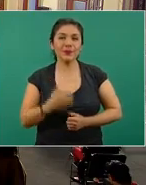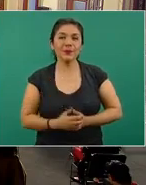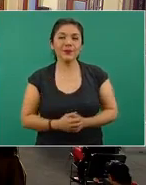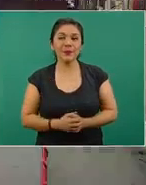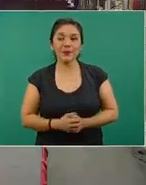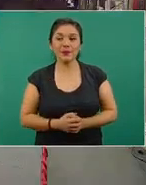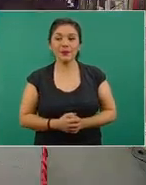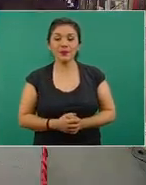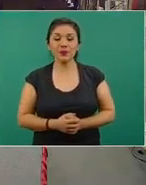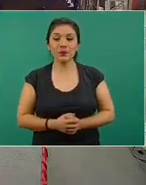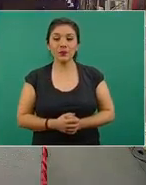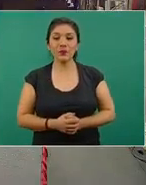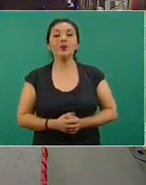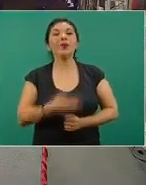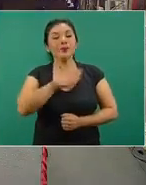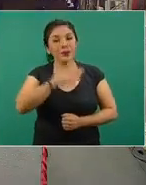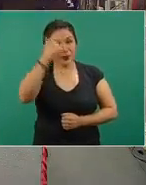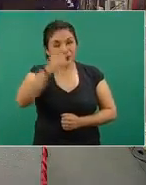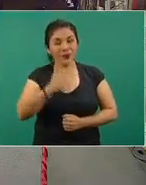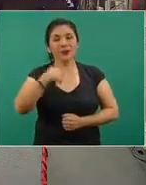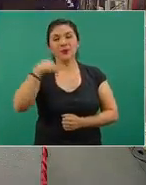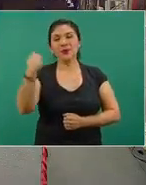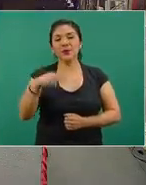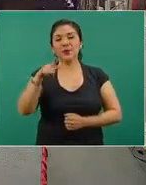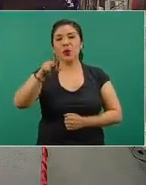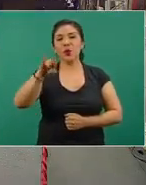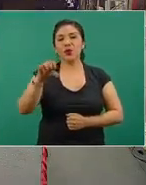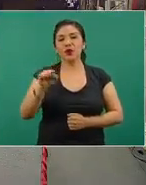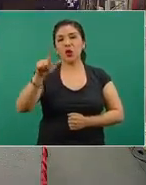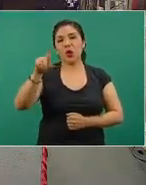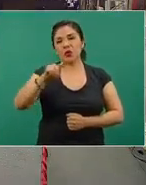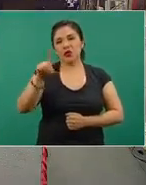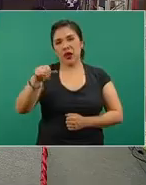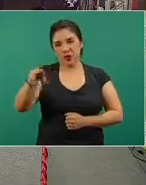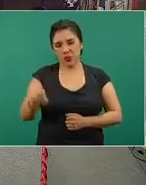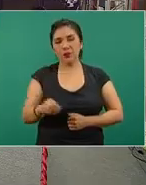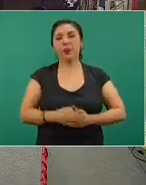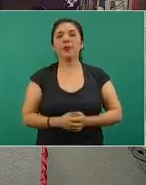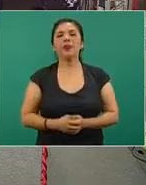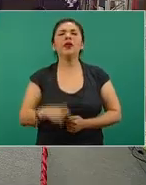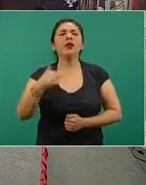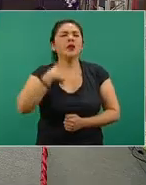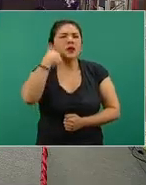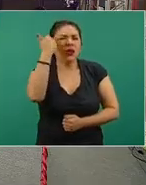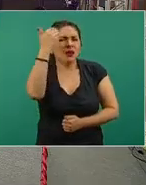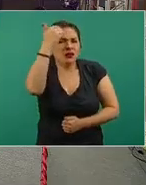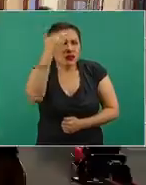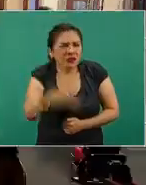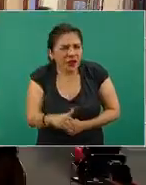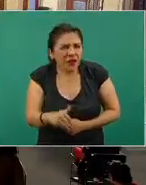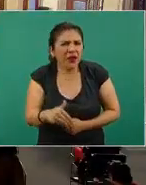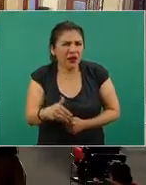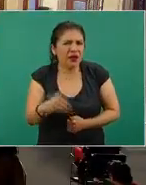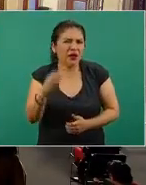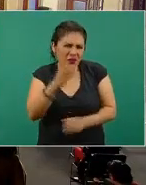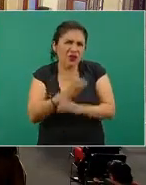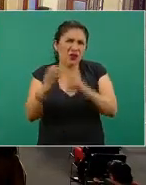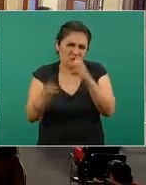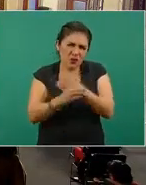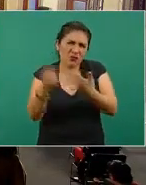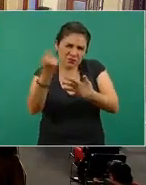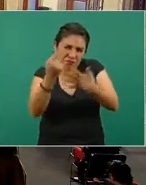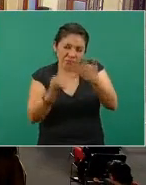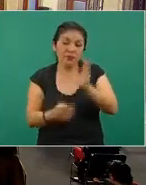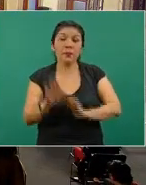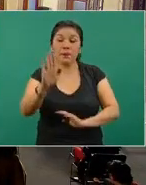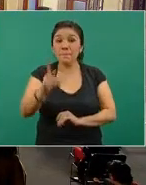usted, por favor. ¿Qué tal? Buenas noches, Luis Lozano de la revista Forbes. Quisiera saber unas cuestiones varias. Primero, en